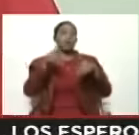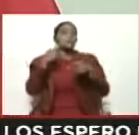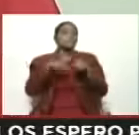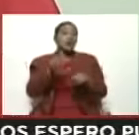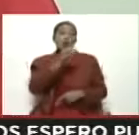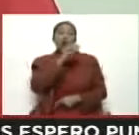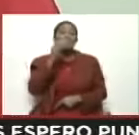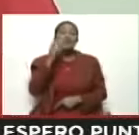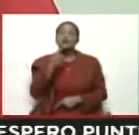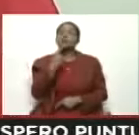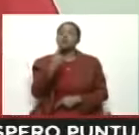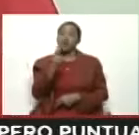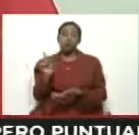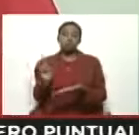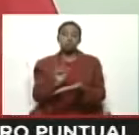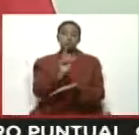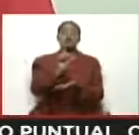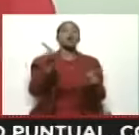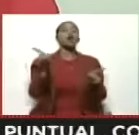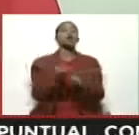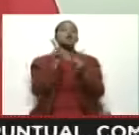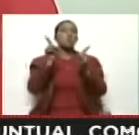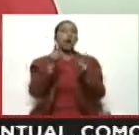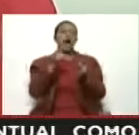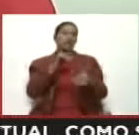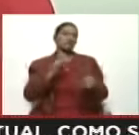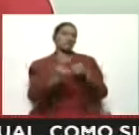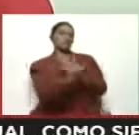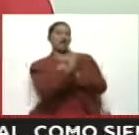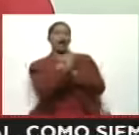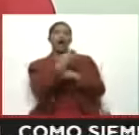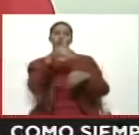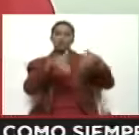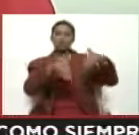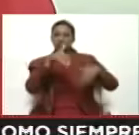sin presentar alguna prueba y llamó a la violencia. Ante